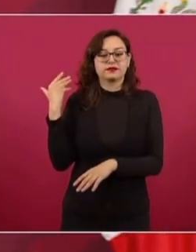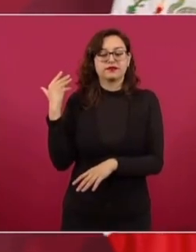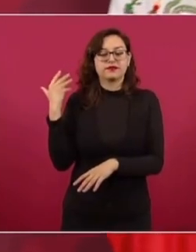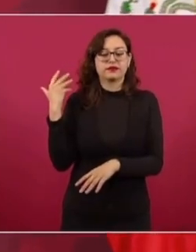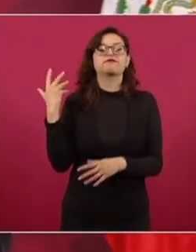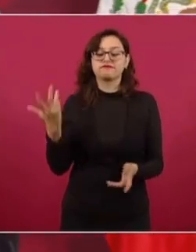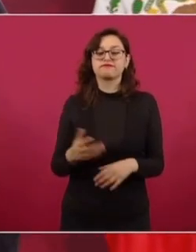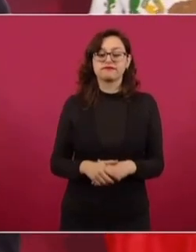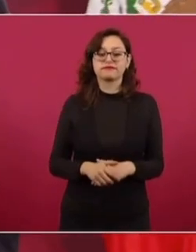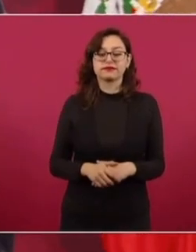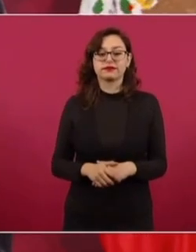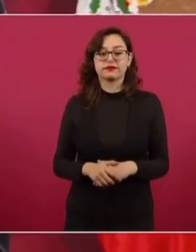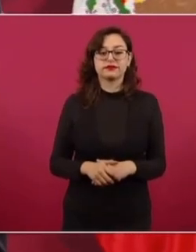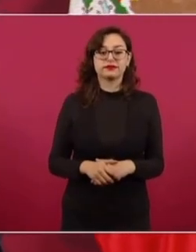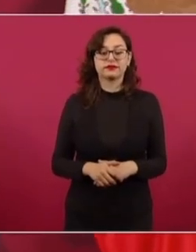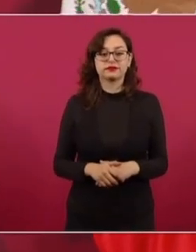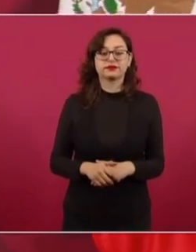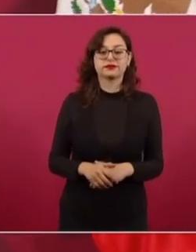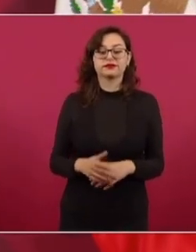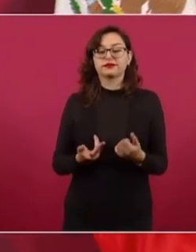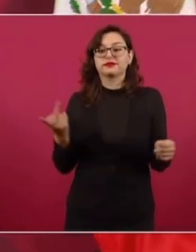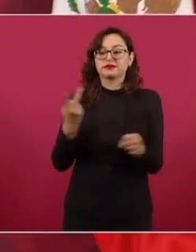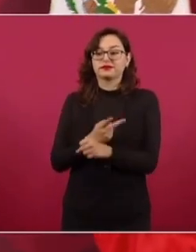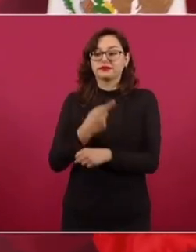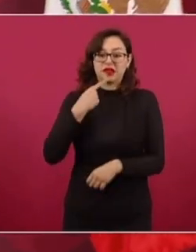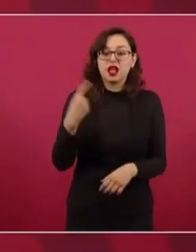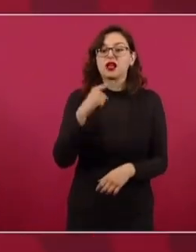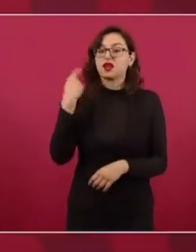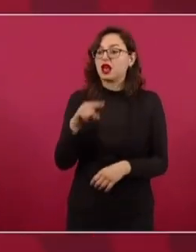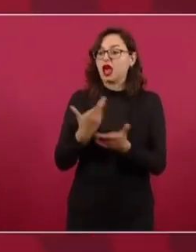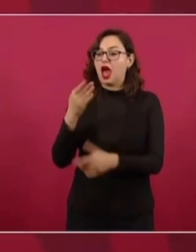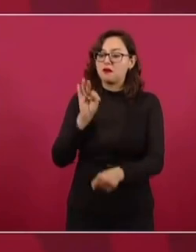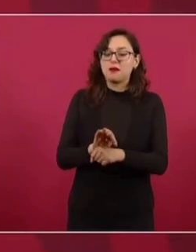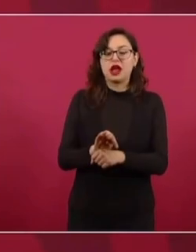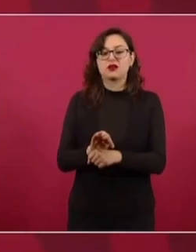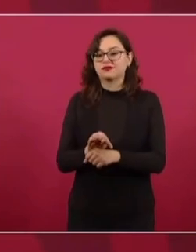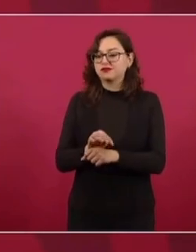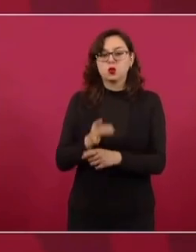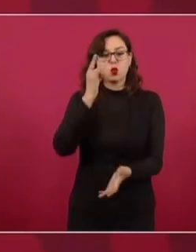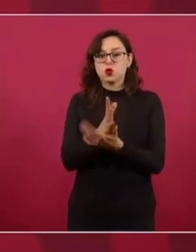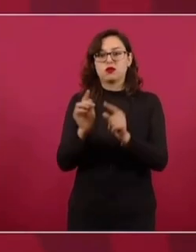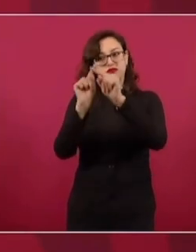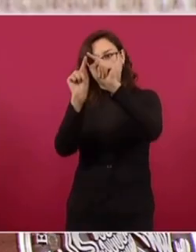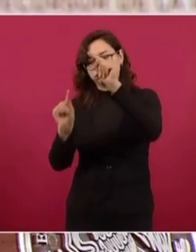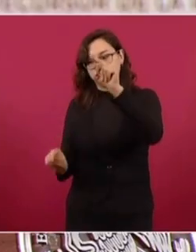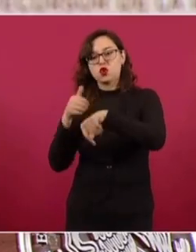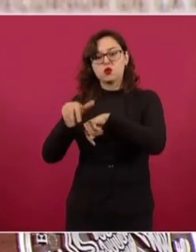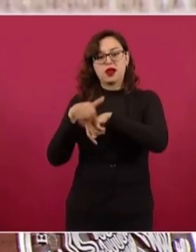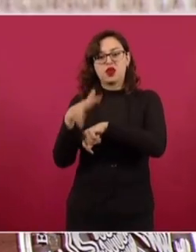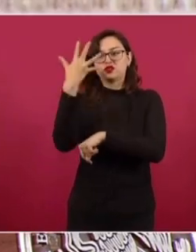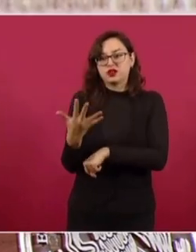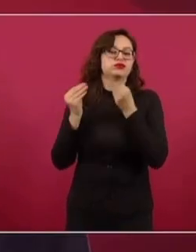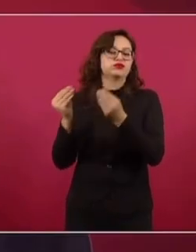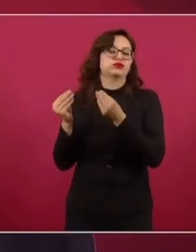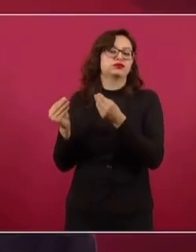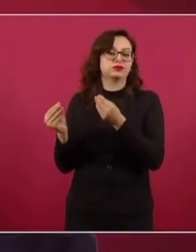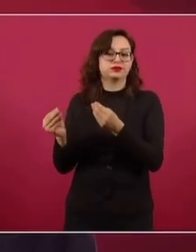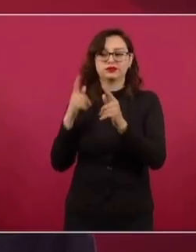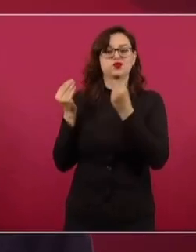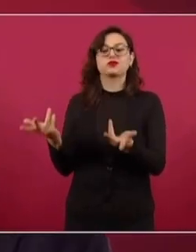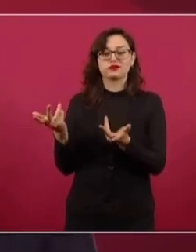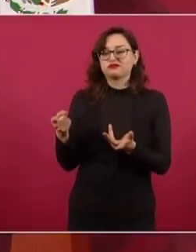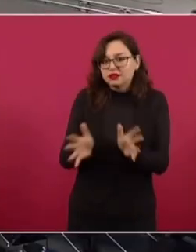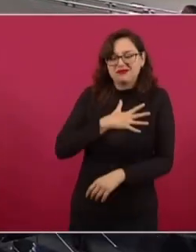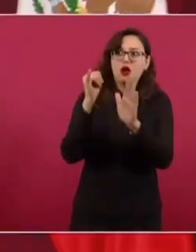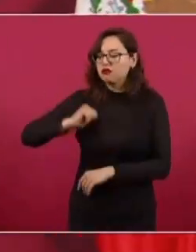en efecto, donde están los amparos es en la zona de más plusvalía